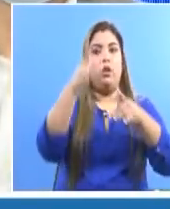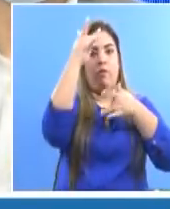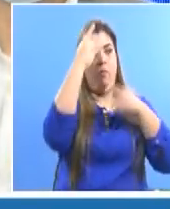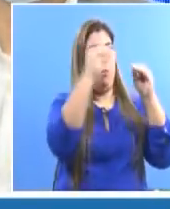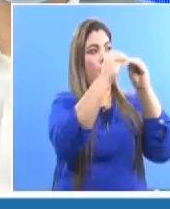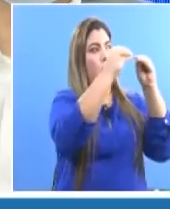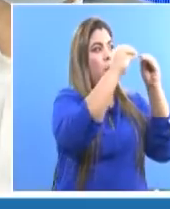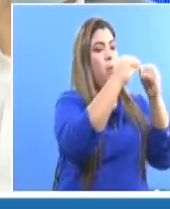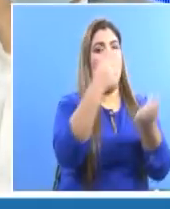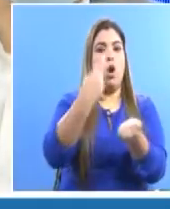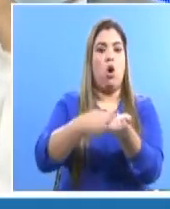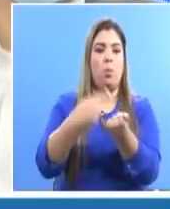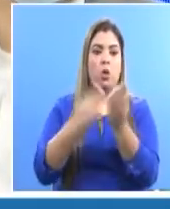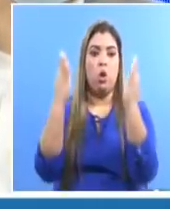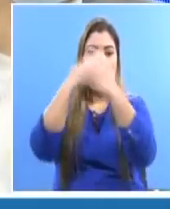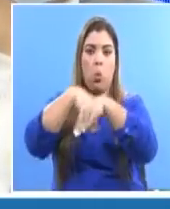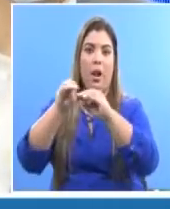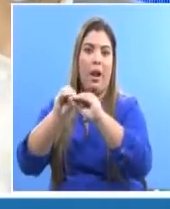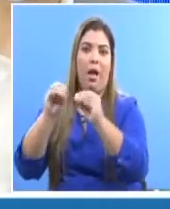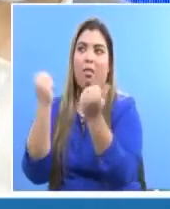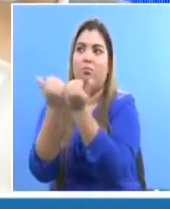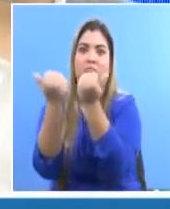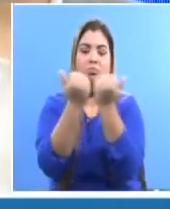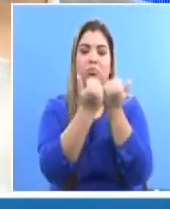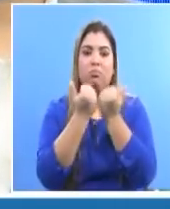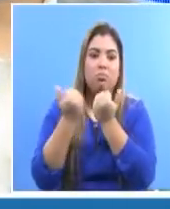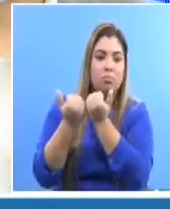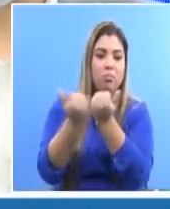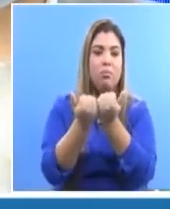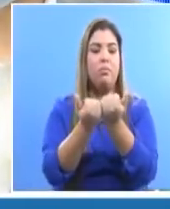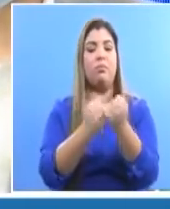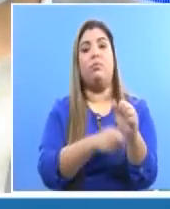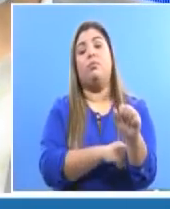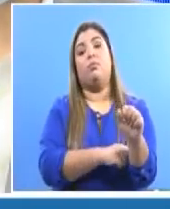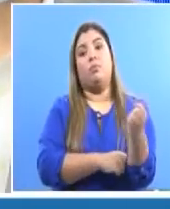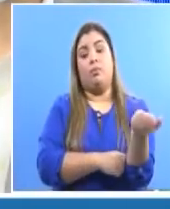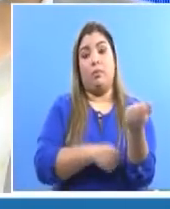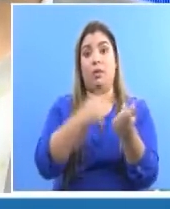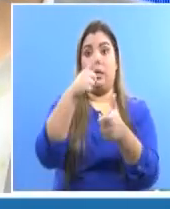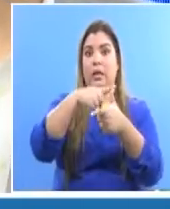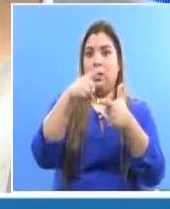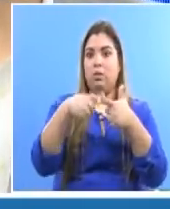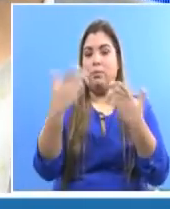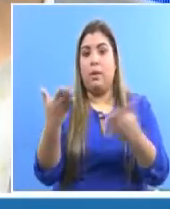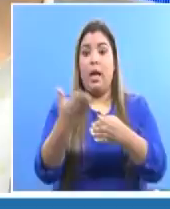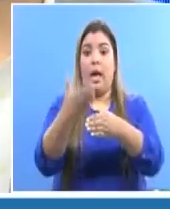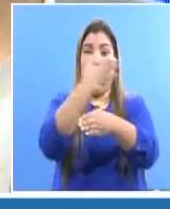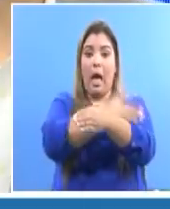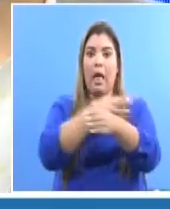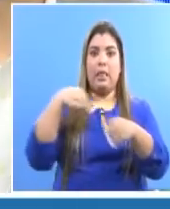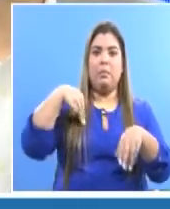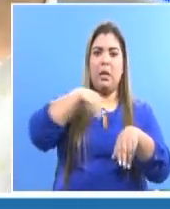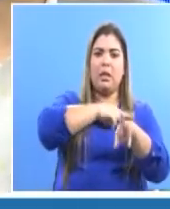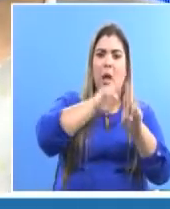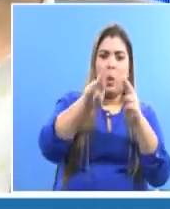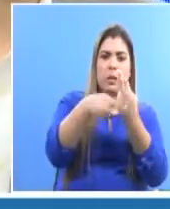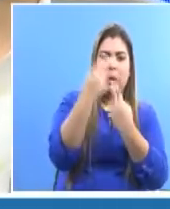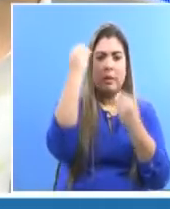que obviamente lo ideal es si bien ahora estamos un poco mejor preparados en que conocemos algunos aspectos más